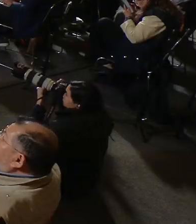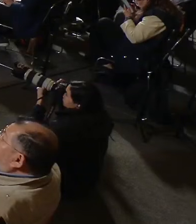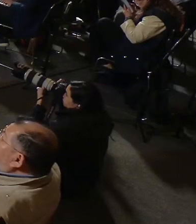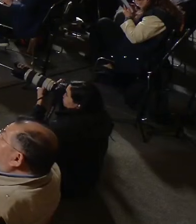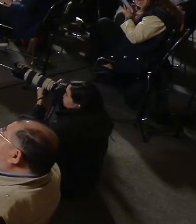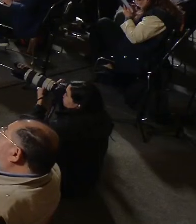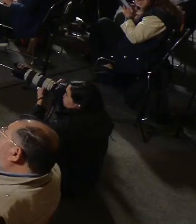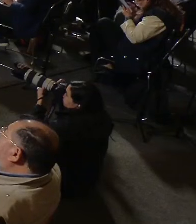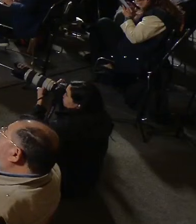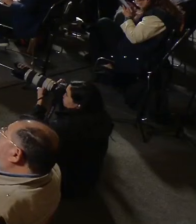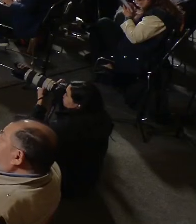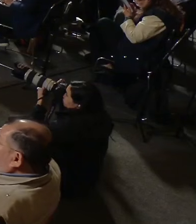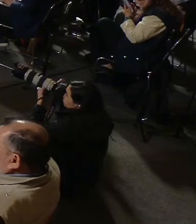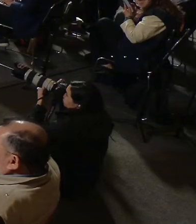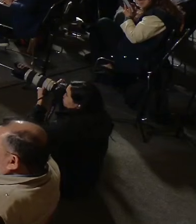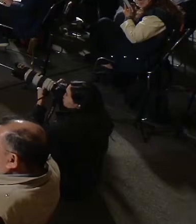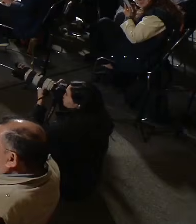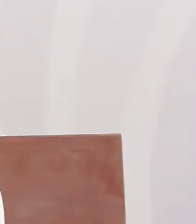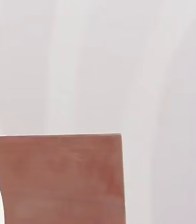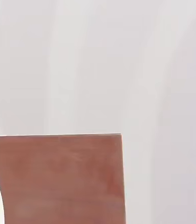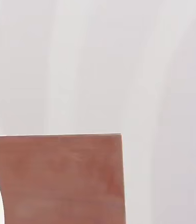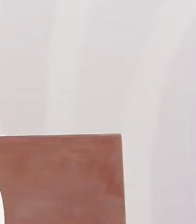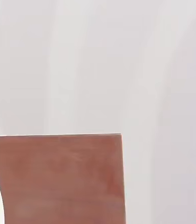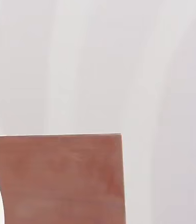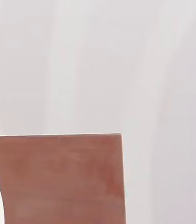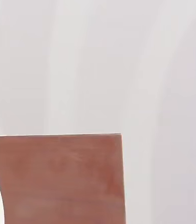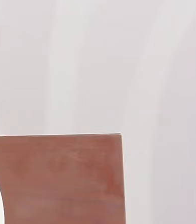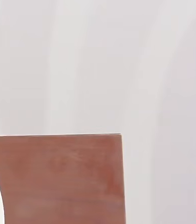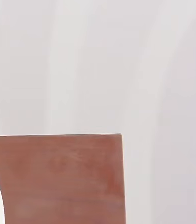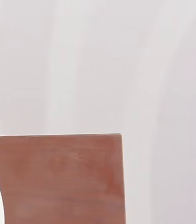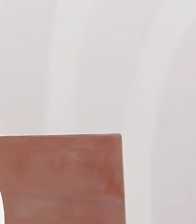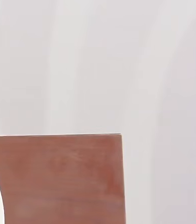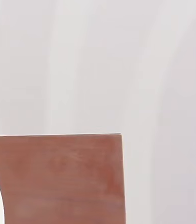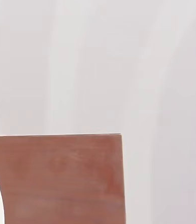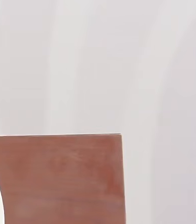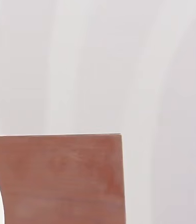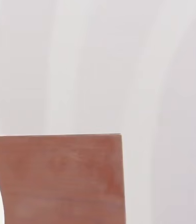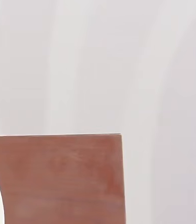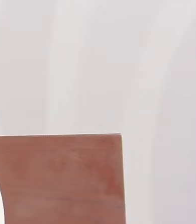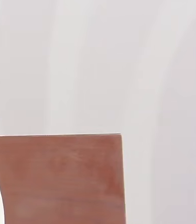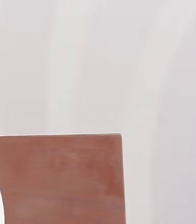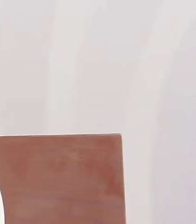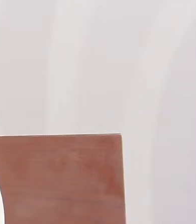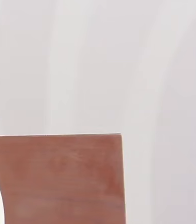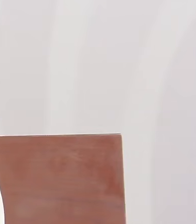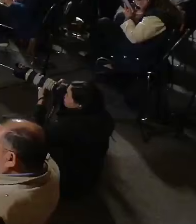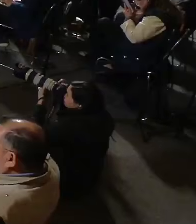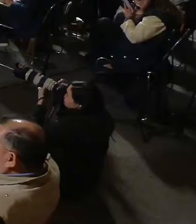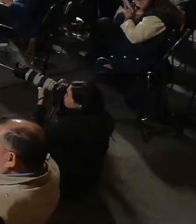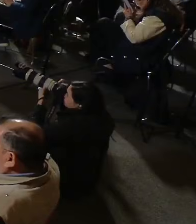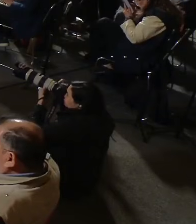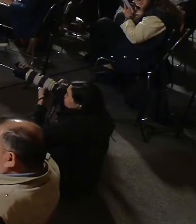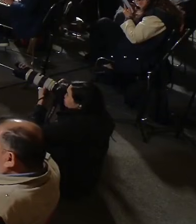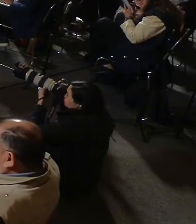cubanos en el exilio que podían invertir. Pero no solo cubanos, parece que no es solo cubanos, estamos viendo los alcances. Entonces todavía